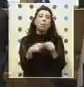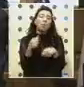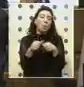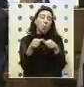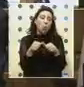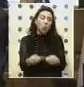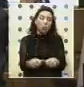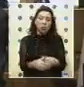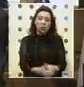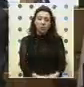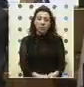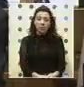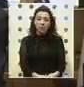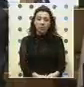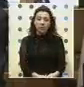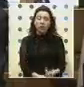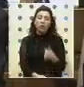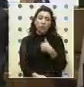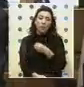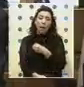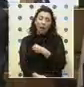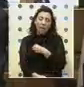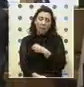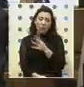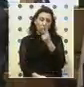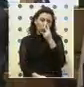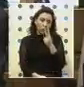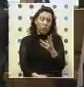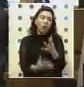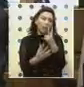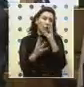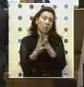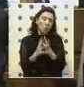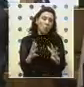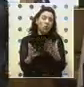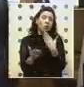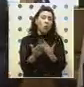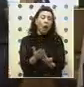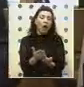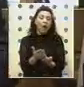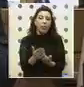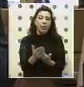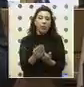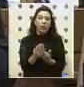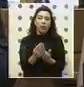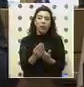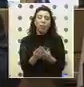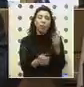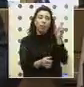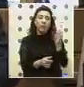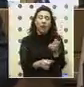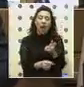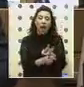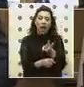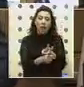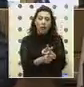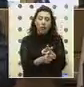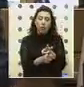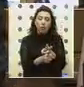tiempo. Y realmente me apena mucho ver, porque es bastante común, ver cuando justamente los adultos